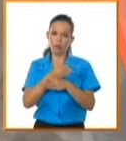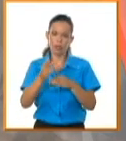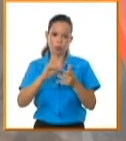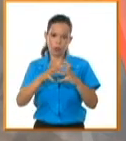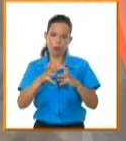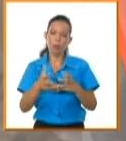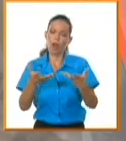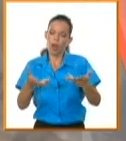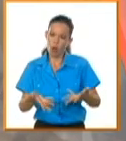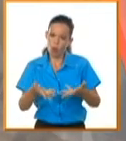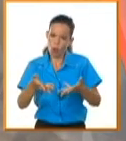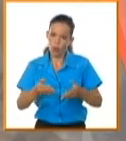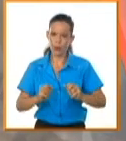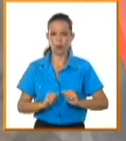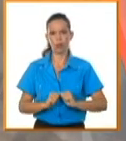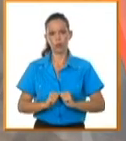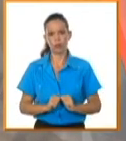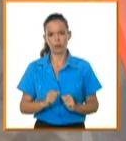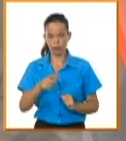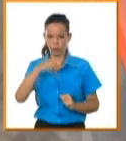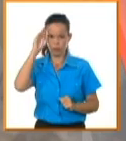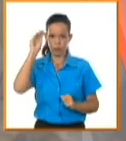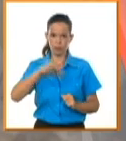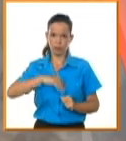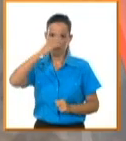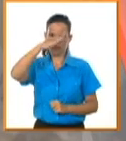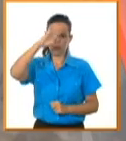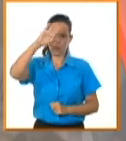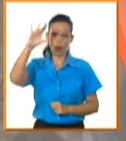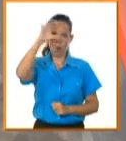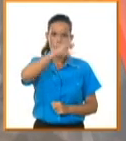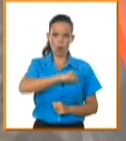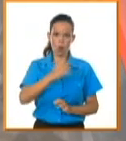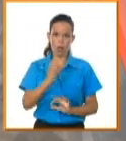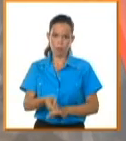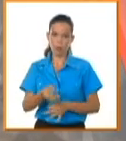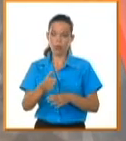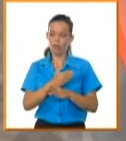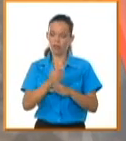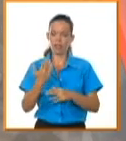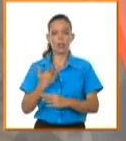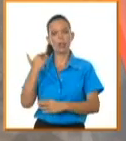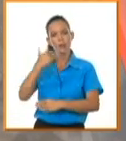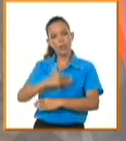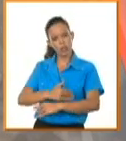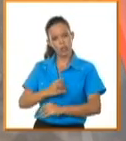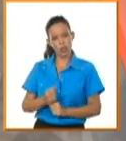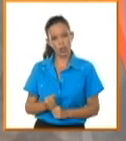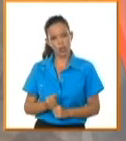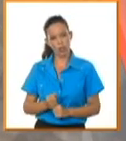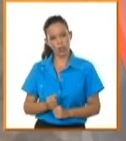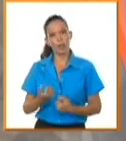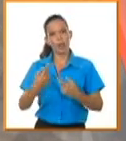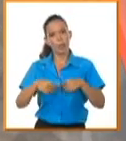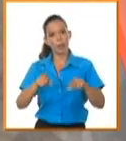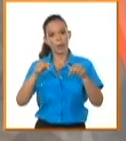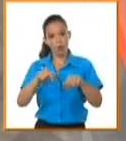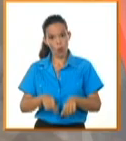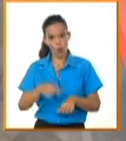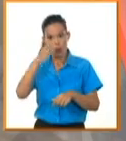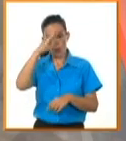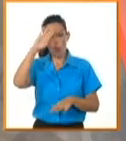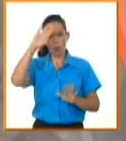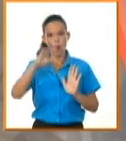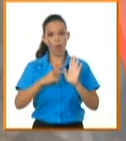diríamos las limitaciones que todos conocemos que tenemos la agresión que que sobre nosotros hay que Cuba hoy muestra el mundo dos